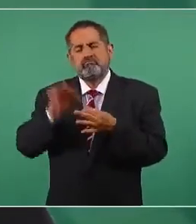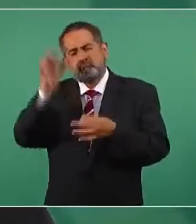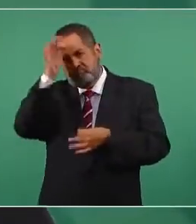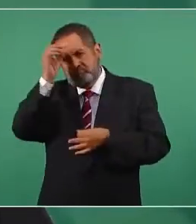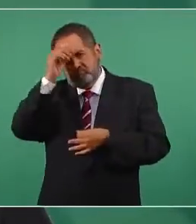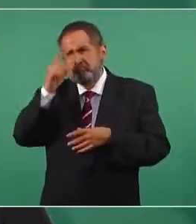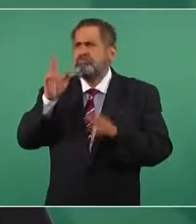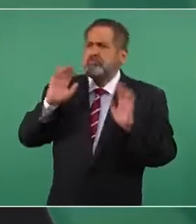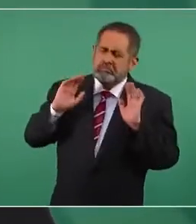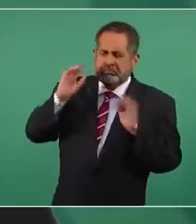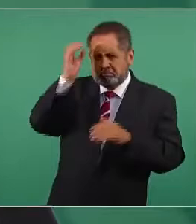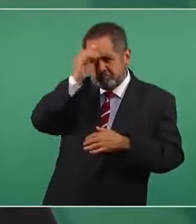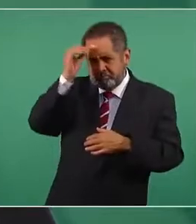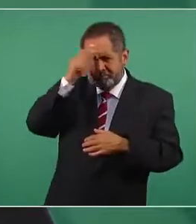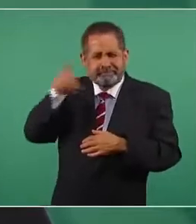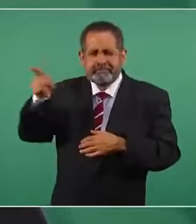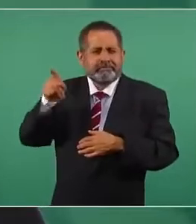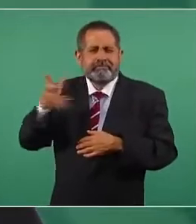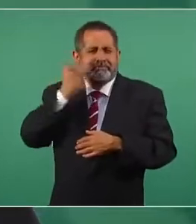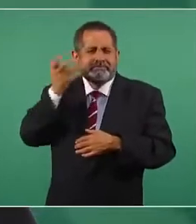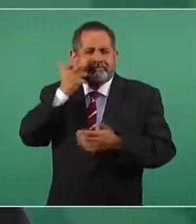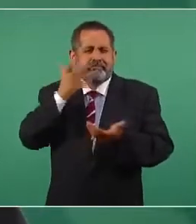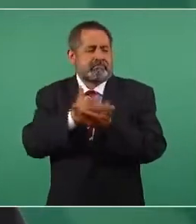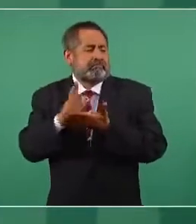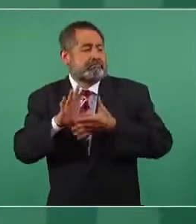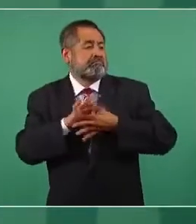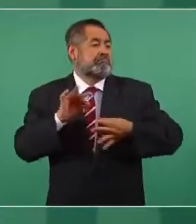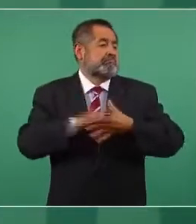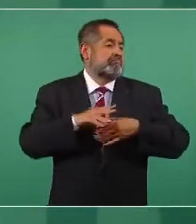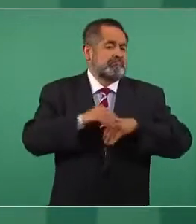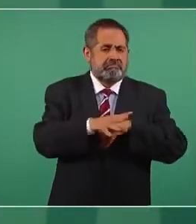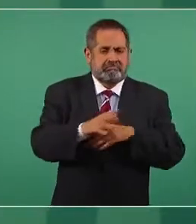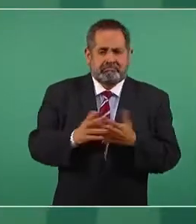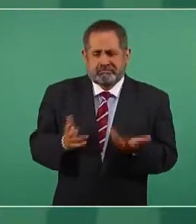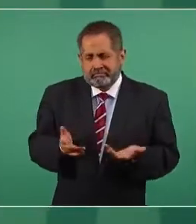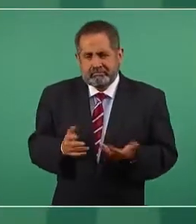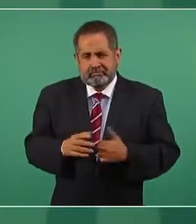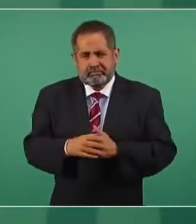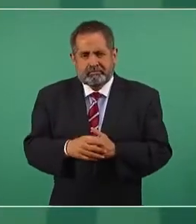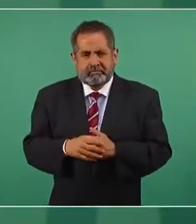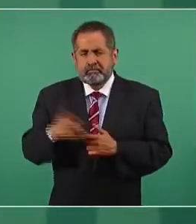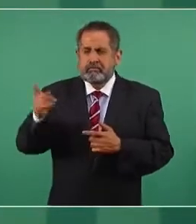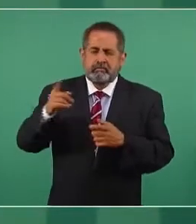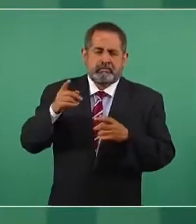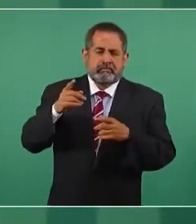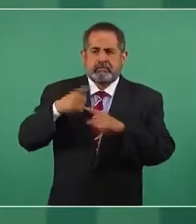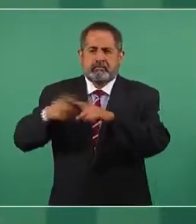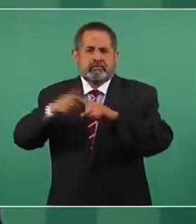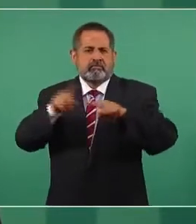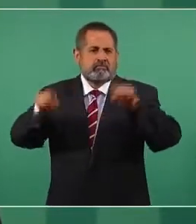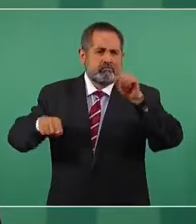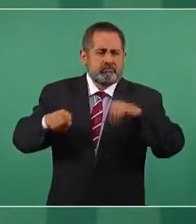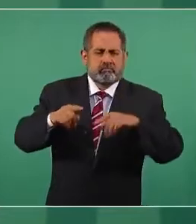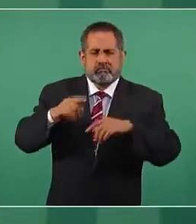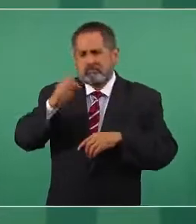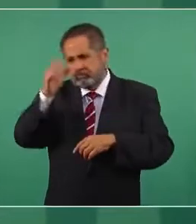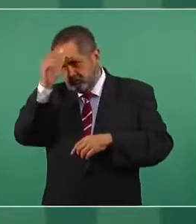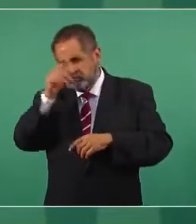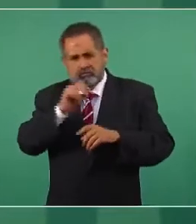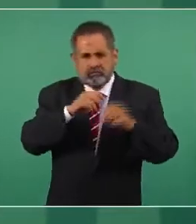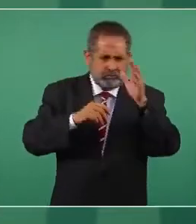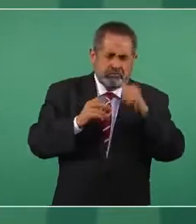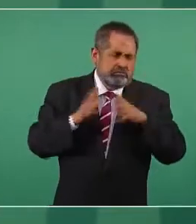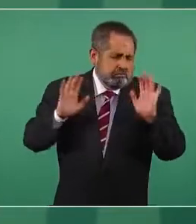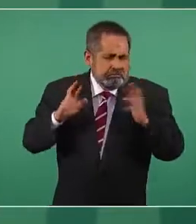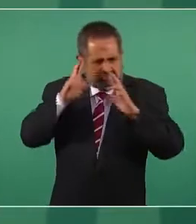puedes respetar, porque desde luego que puede haber todo tipo de posiciones, sea en favor o en contra o críticas, pero eso es panfletario,